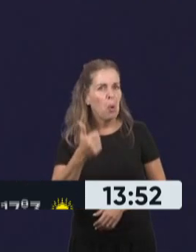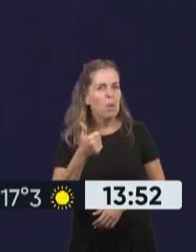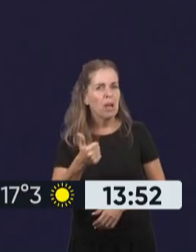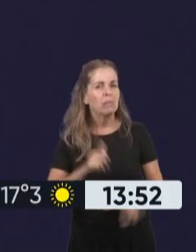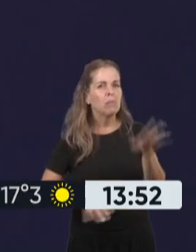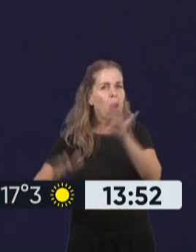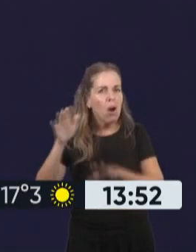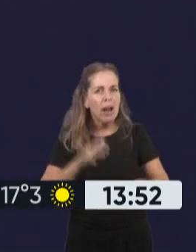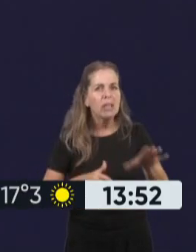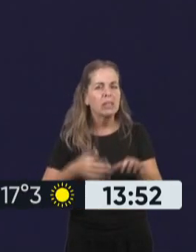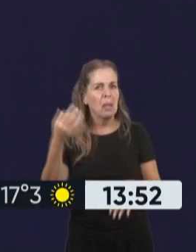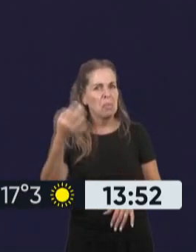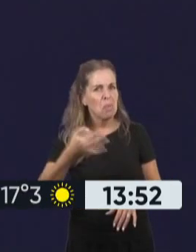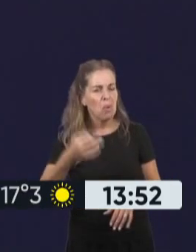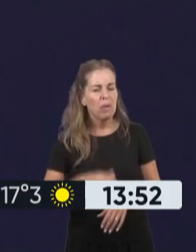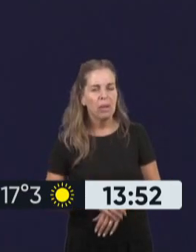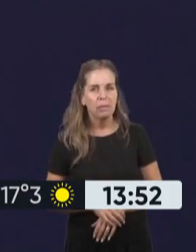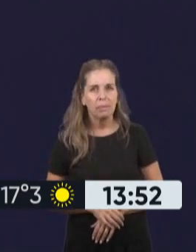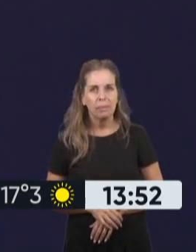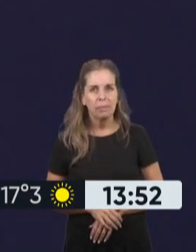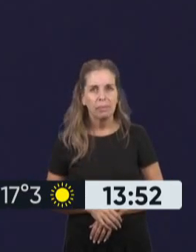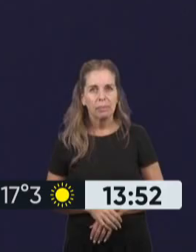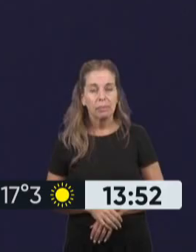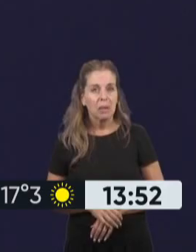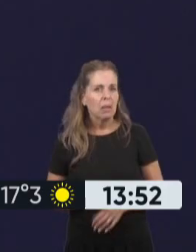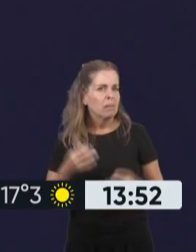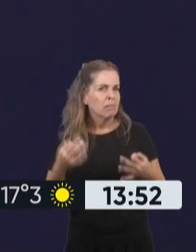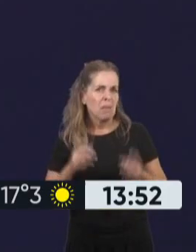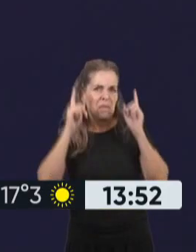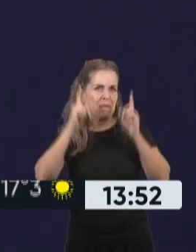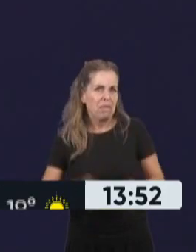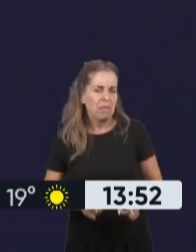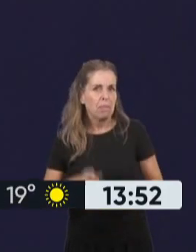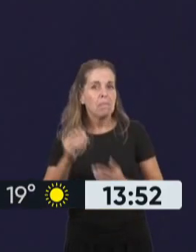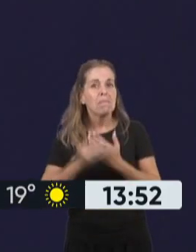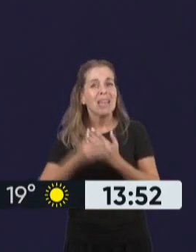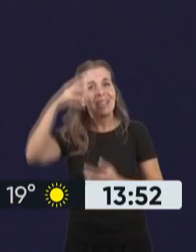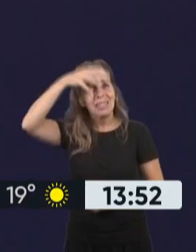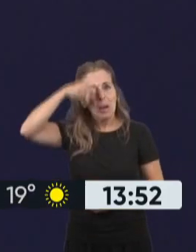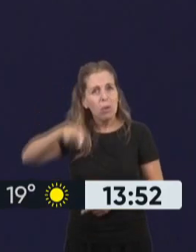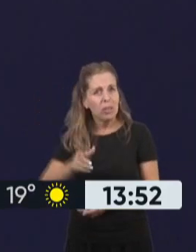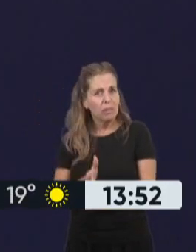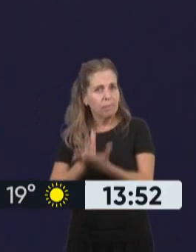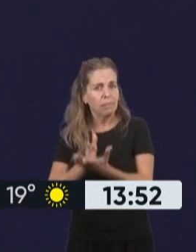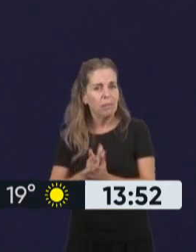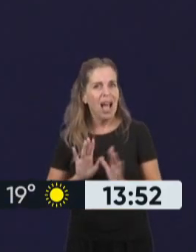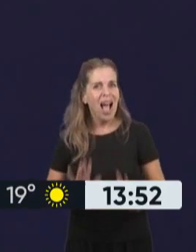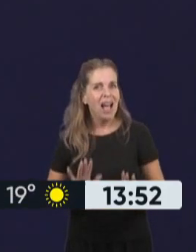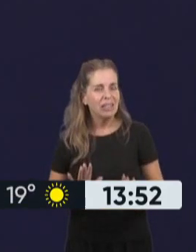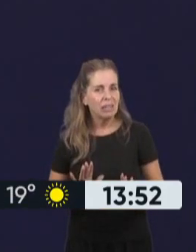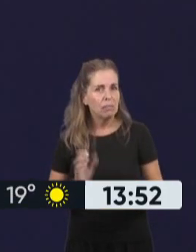efectivamente un éxito y lo seguirá siendo porque la doctora Bullrich es implacable y es impecable en lo que